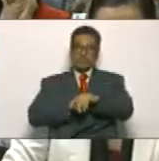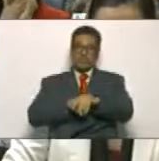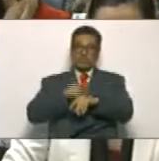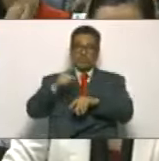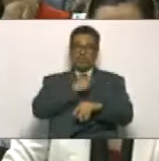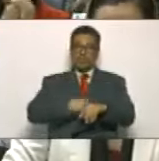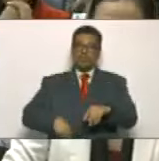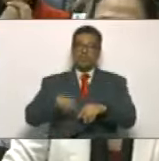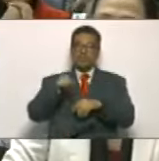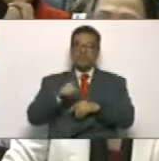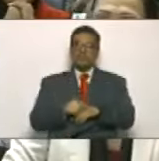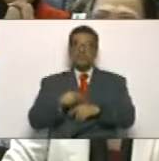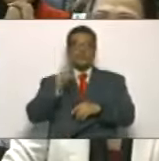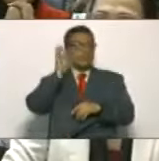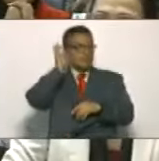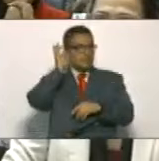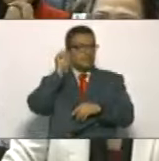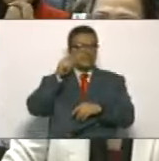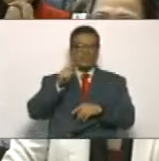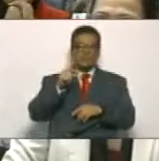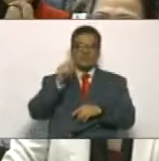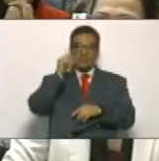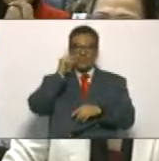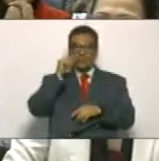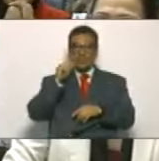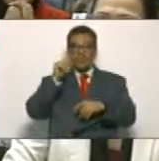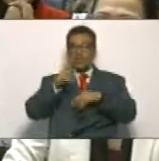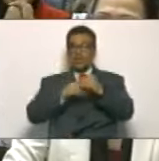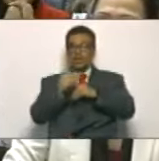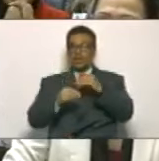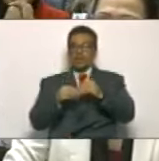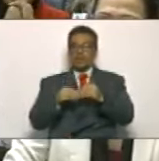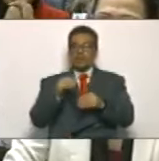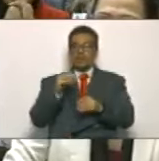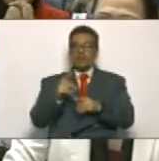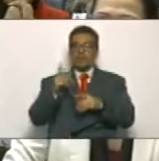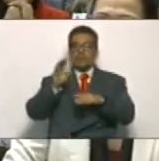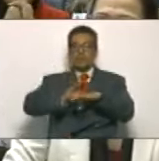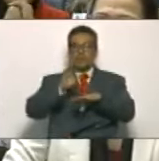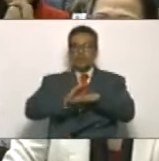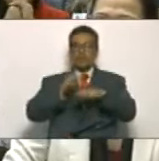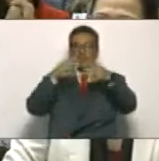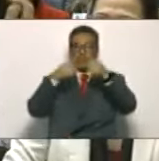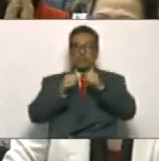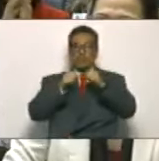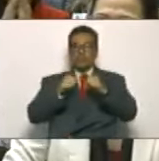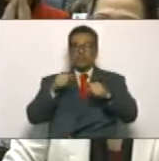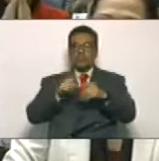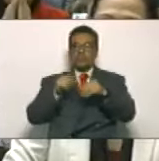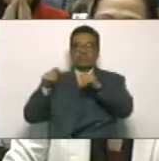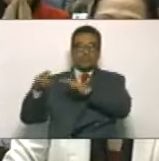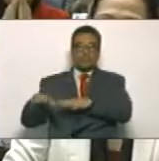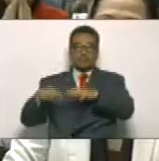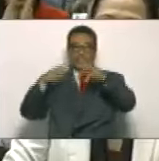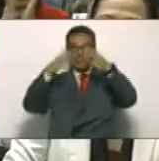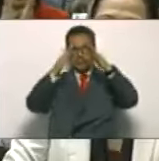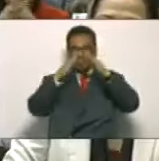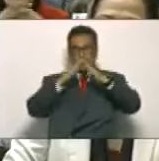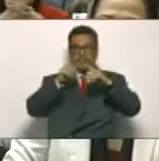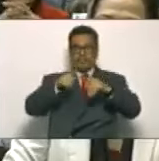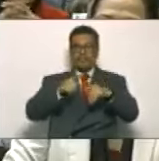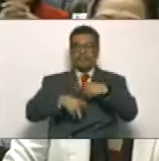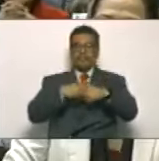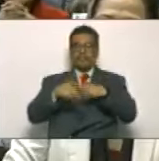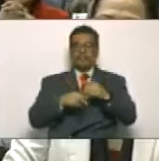presidente en las mujeres. Mujeres que hoy, por haber cometido algún delito, tienen que ir a un centro penitenciario y dejar su hogar, a través de la aplicación de